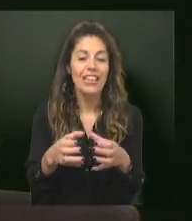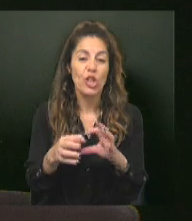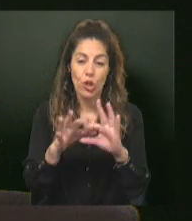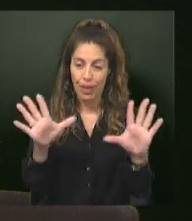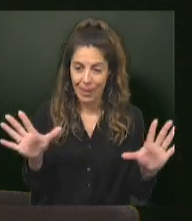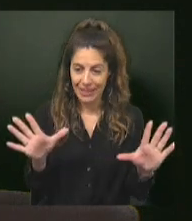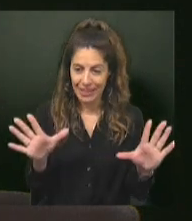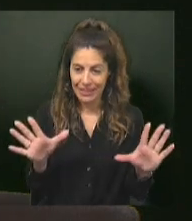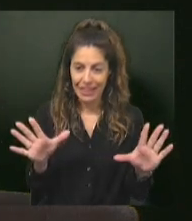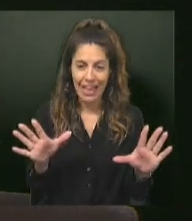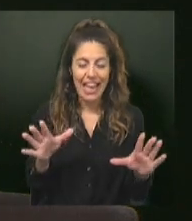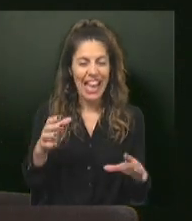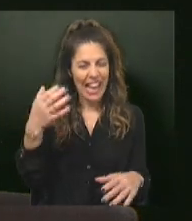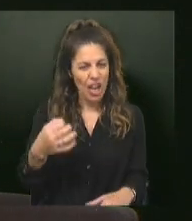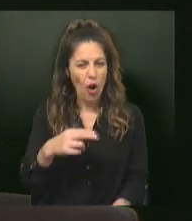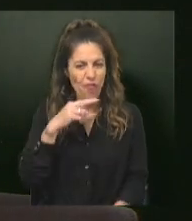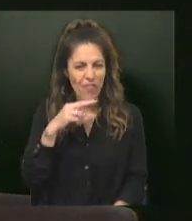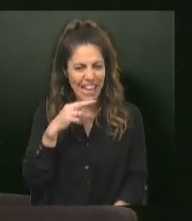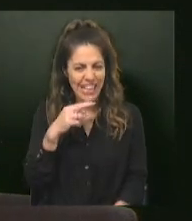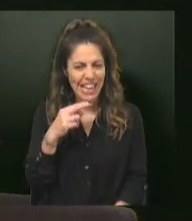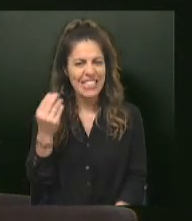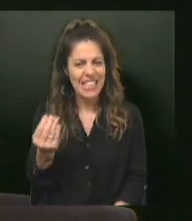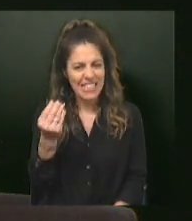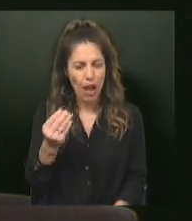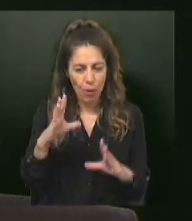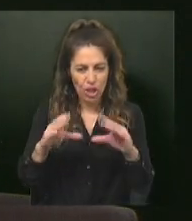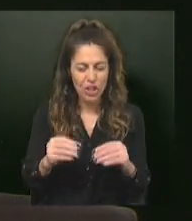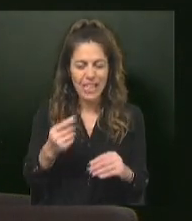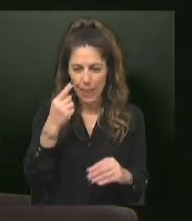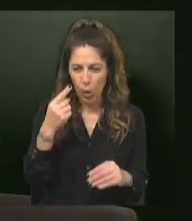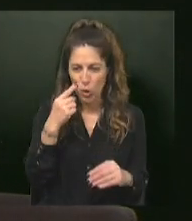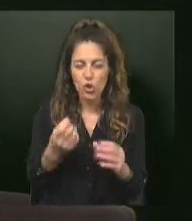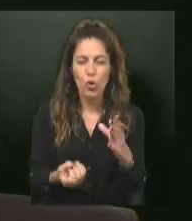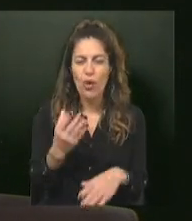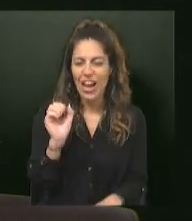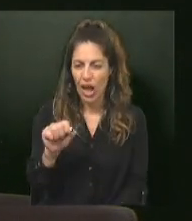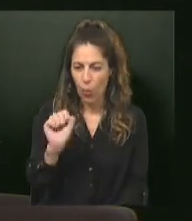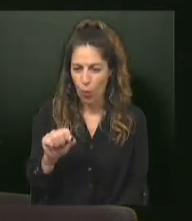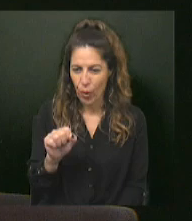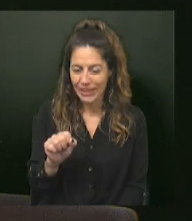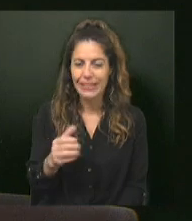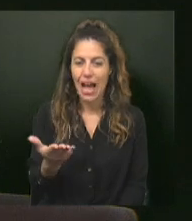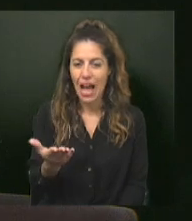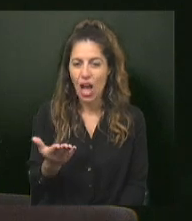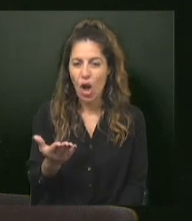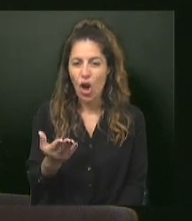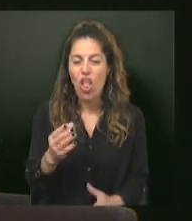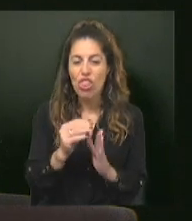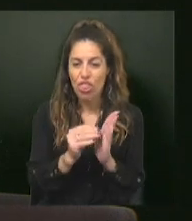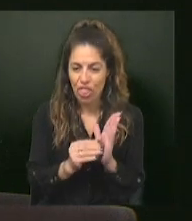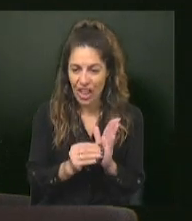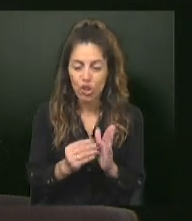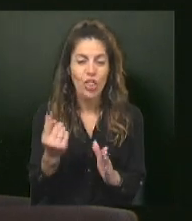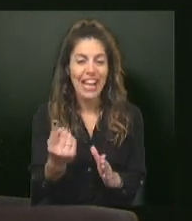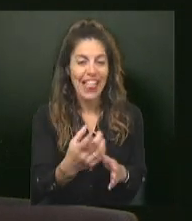no creo que fue el viernes de noche el sábado se conocieron unas nuevas encuestas de cifra con bueno datos de de